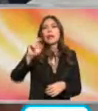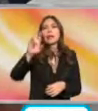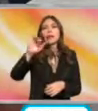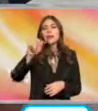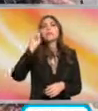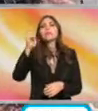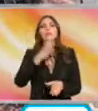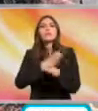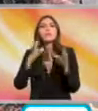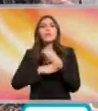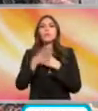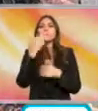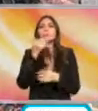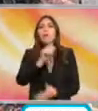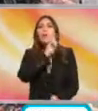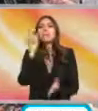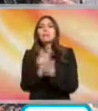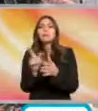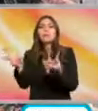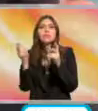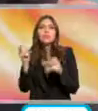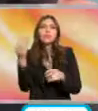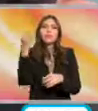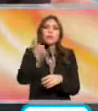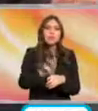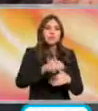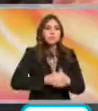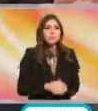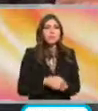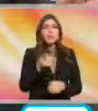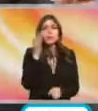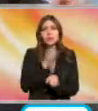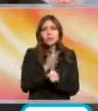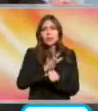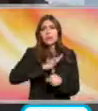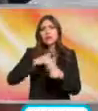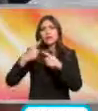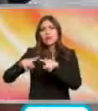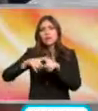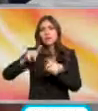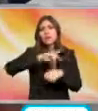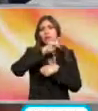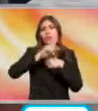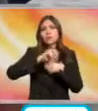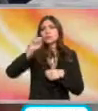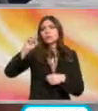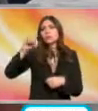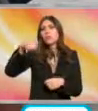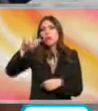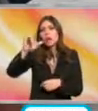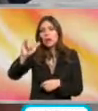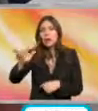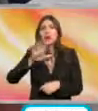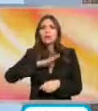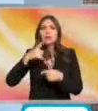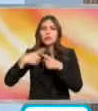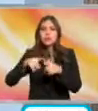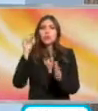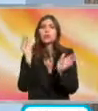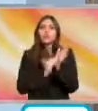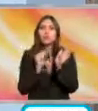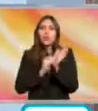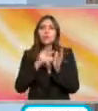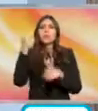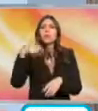de la ley, Sí, digamos, ya, de la en el mar normatividad. no existe como tal. Bueno, existen ciertos países como Somalia y demás, todavía hay casos, pero ya es